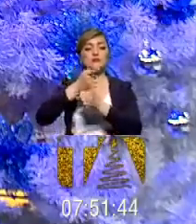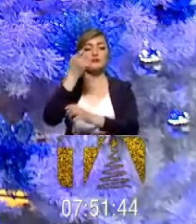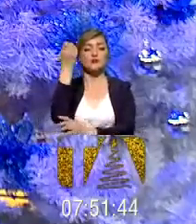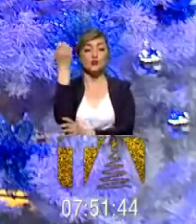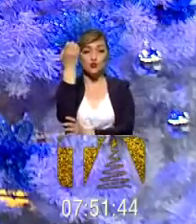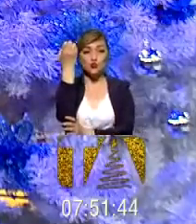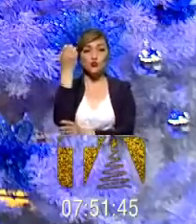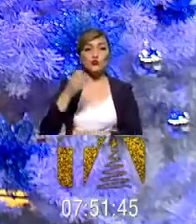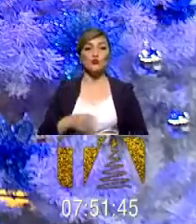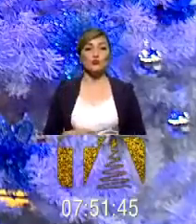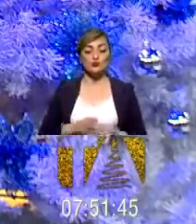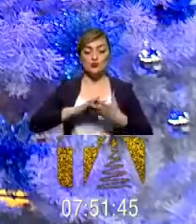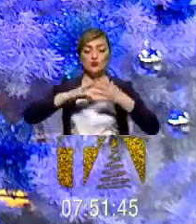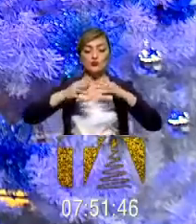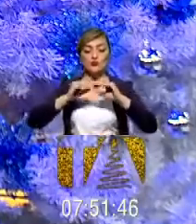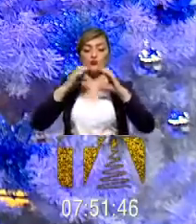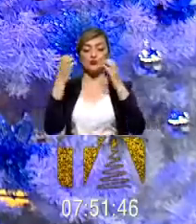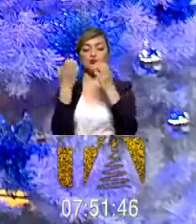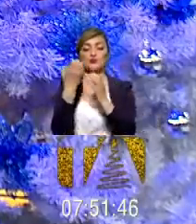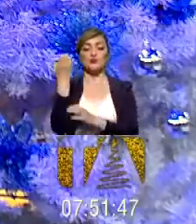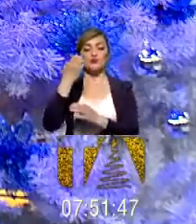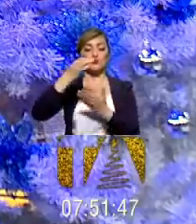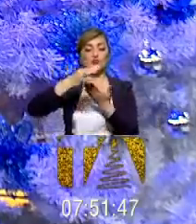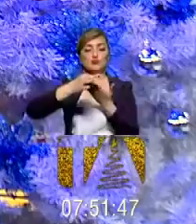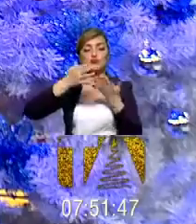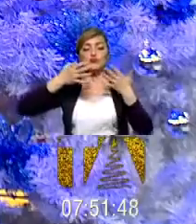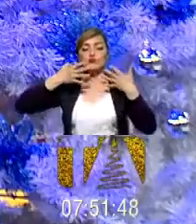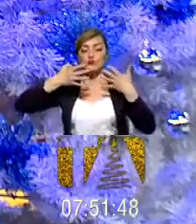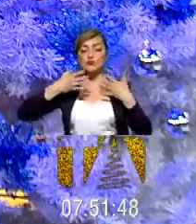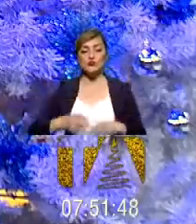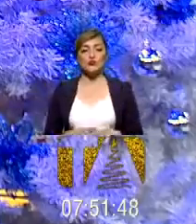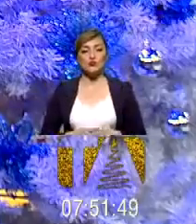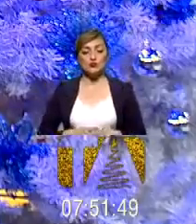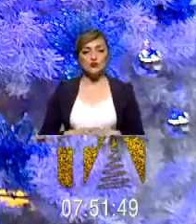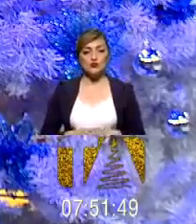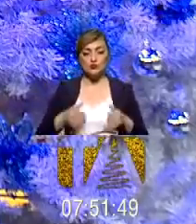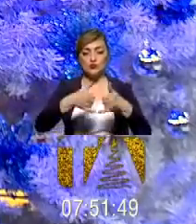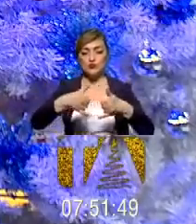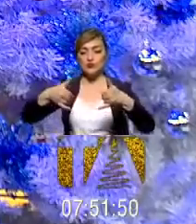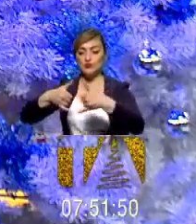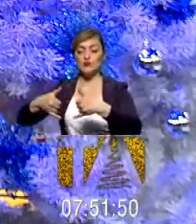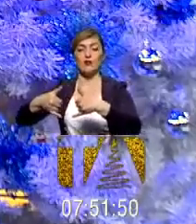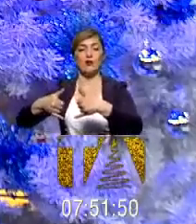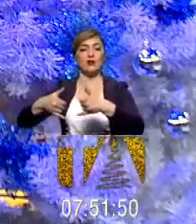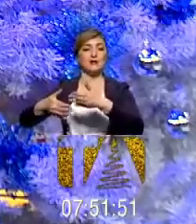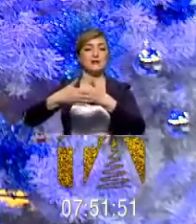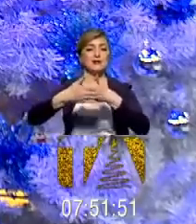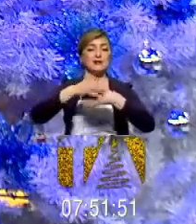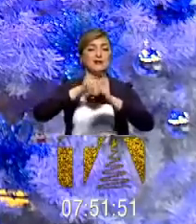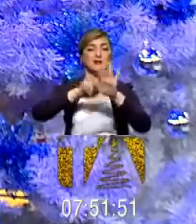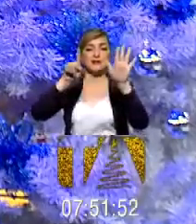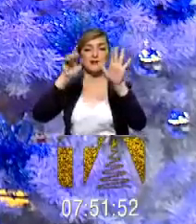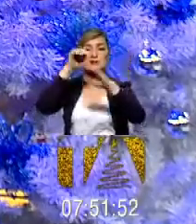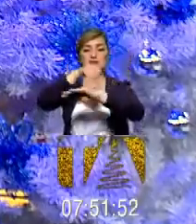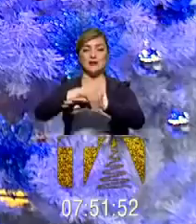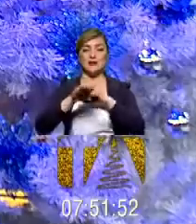de excepción y las resoluciones del COE cantonal de Guayaquil que incluyen el cierre de locales de la bahía a las 18 horas para